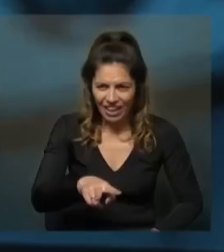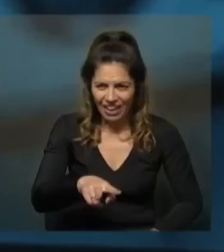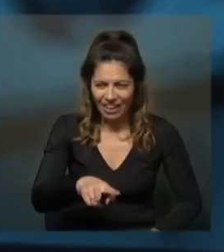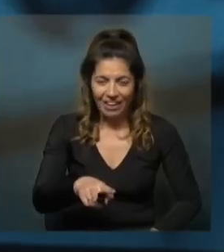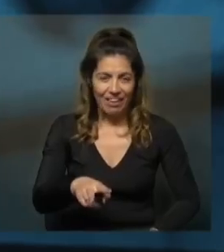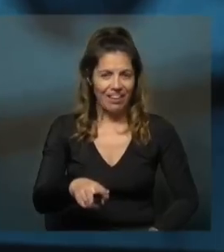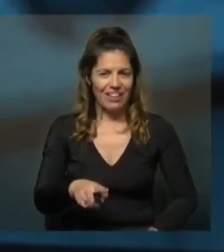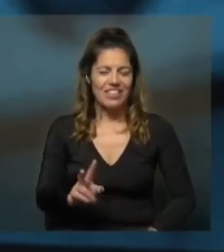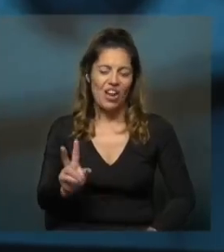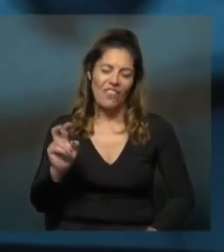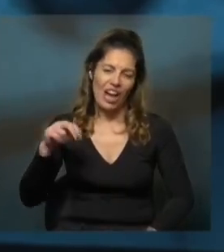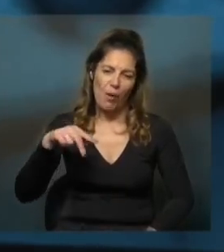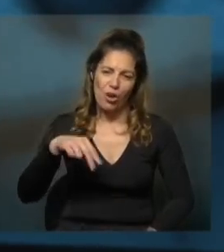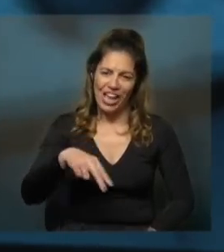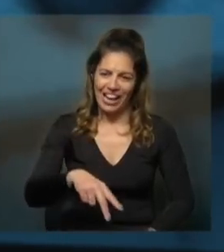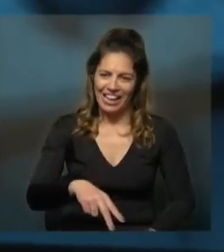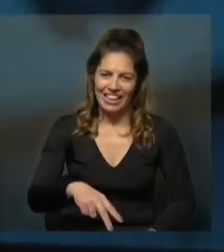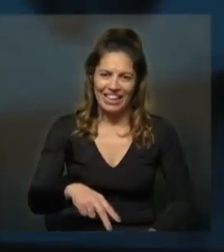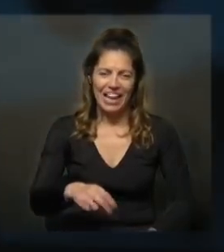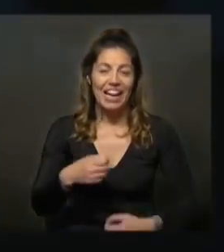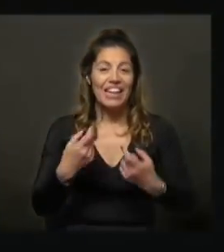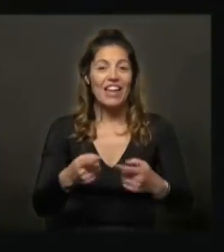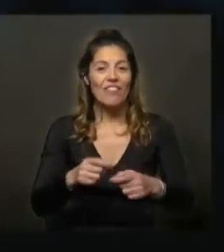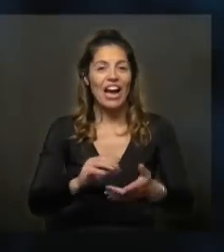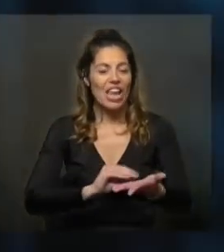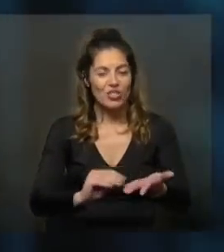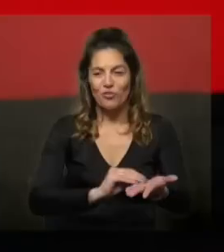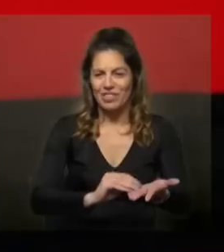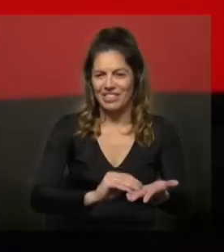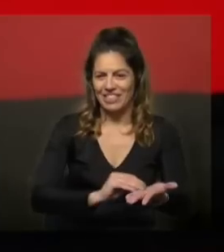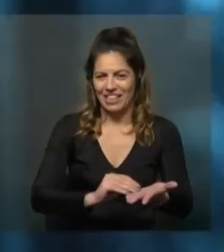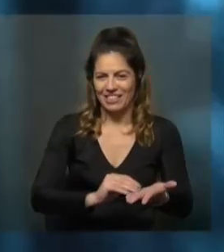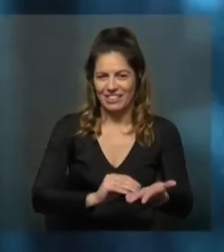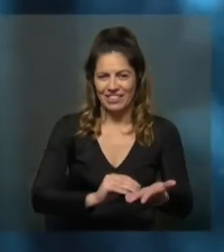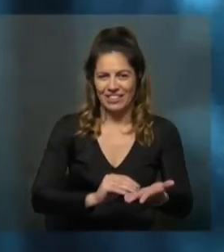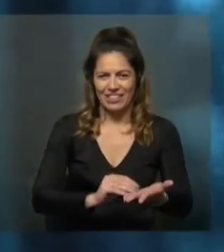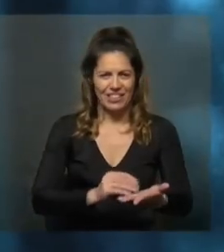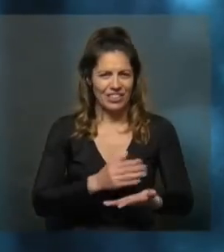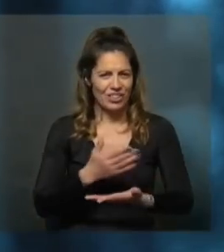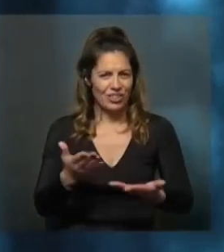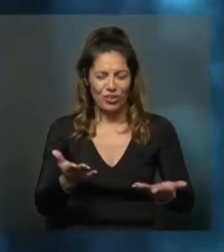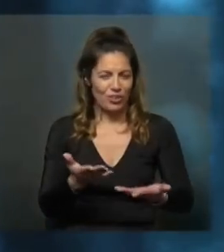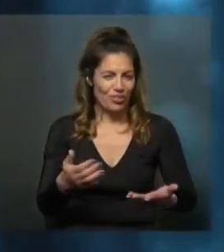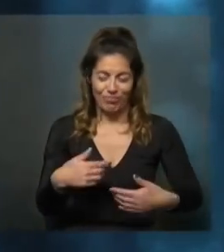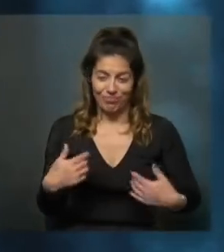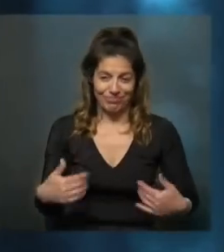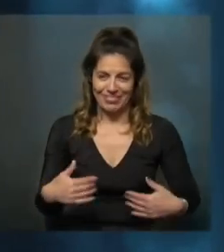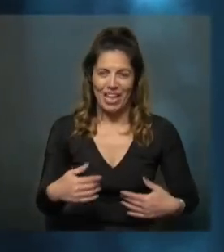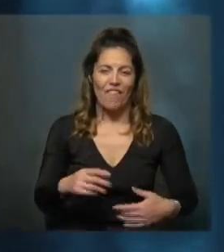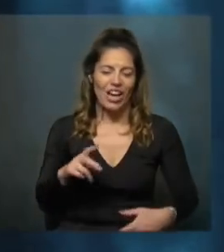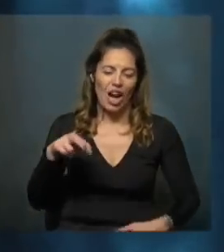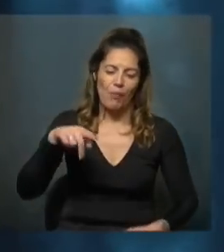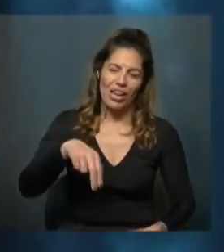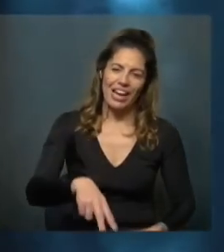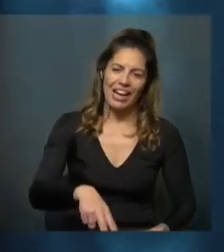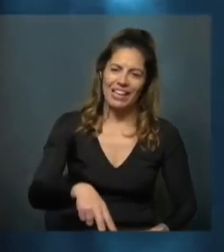la escalera la escalera que daba las oficinas Sí claro estuvo muy muy traído Ya bajamos la